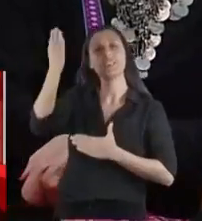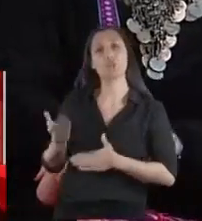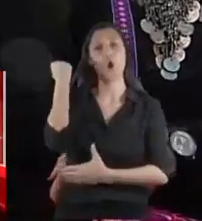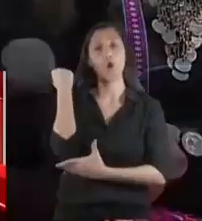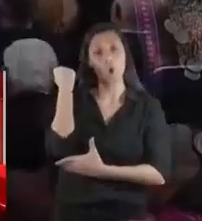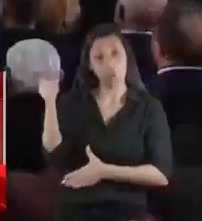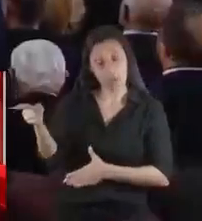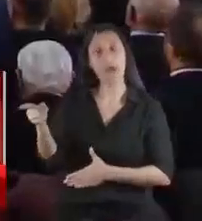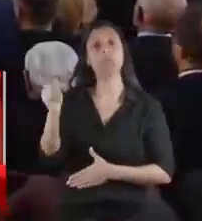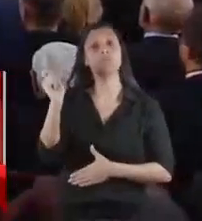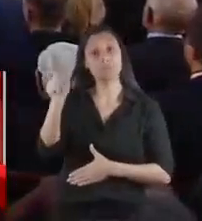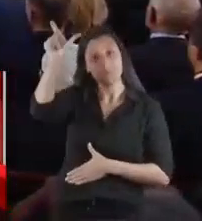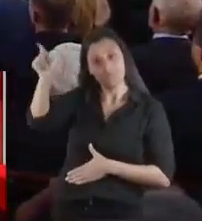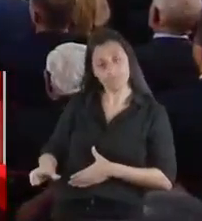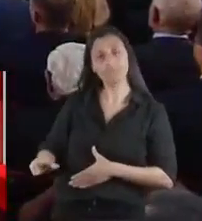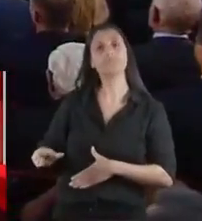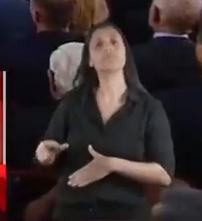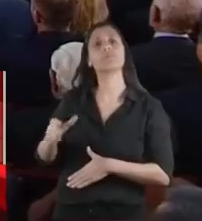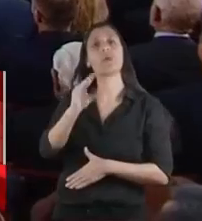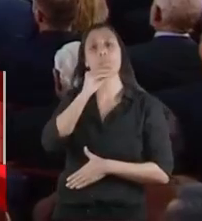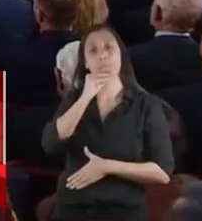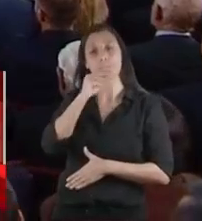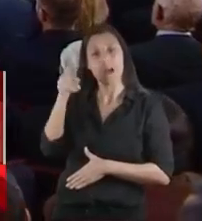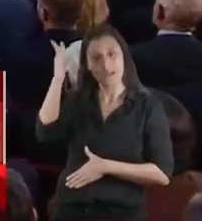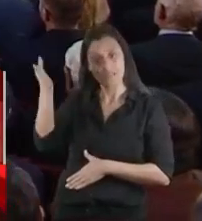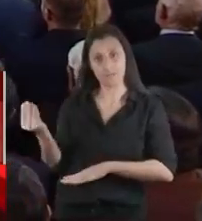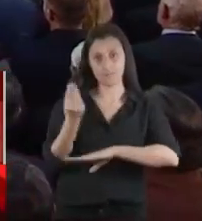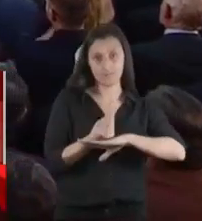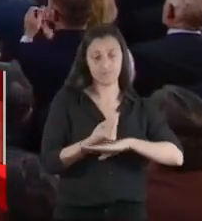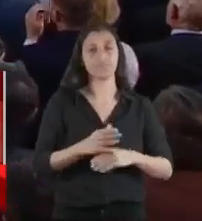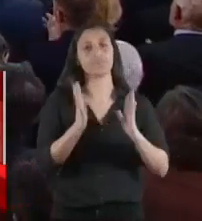de Economía al doctor Sergio Tomás Massa.